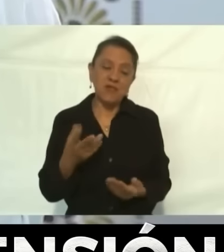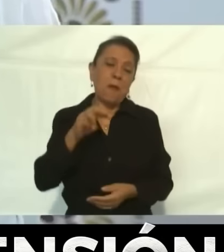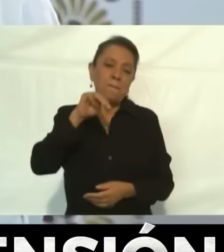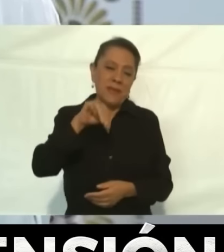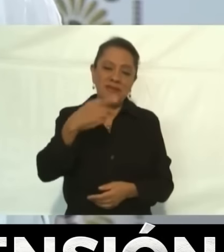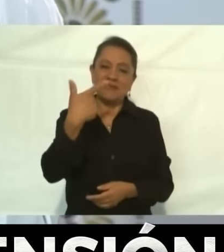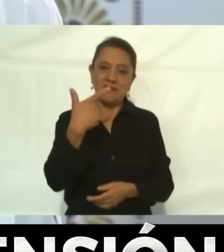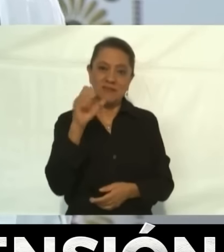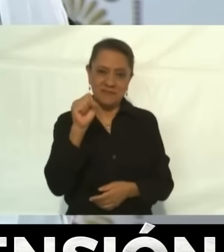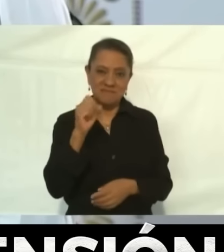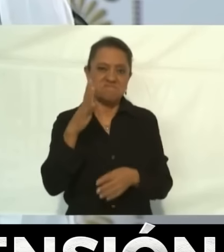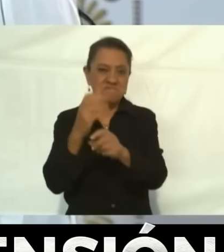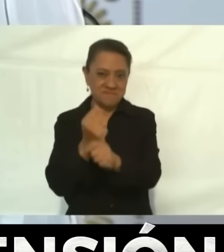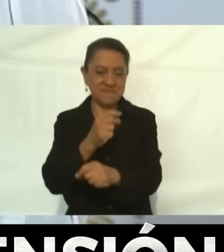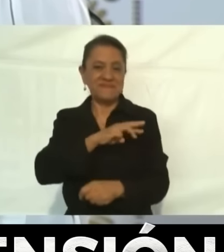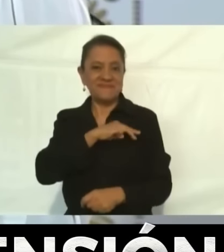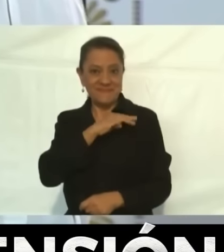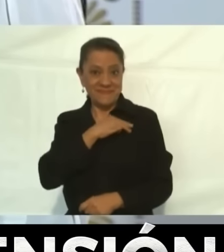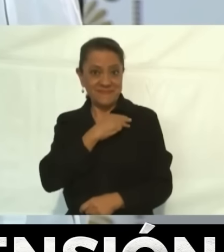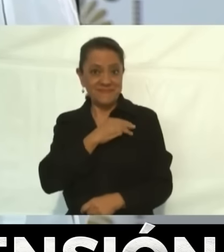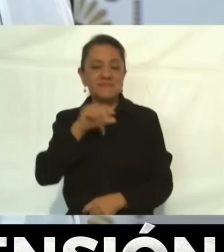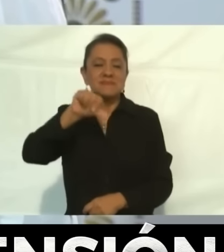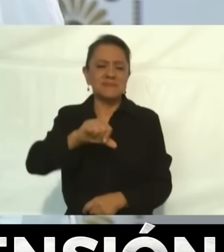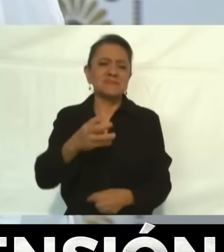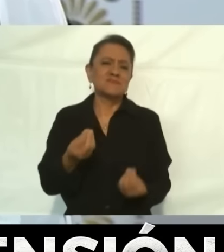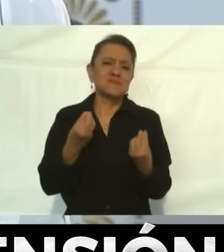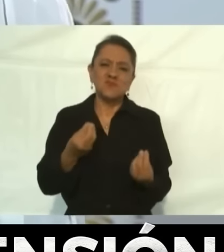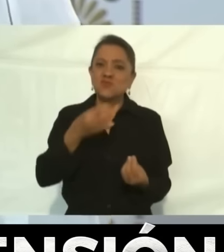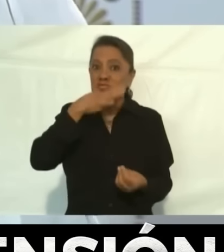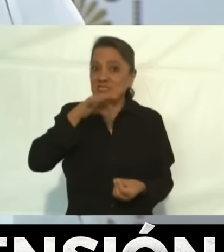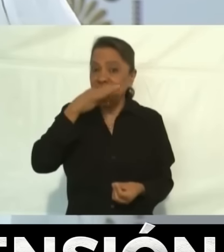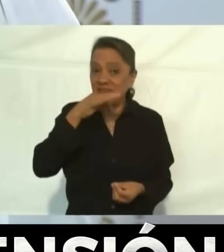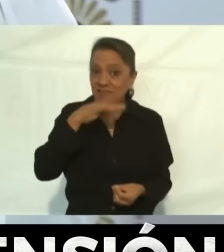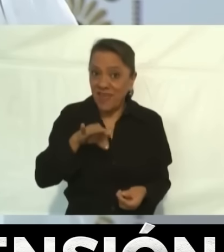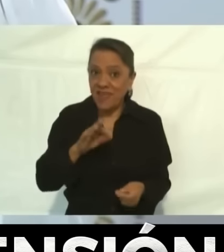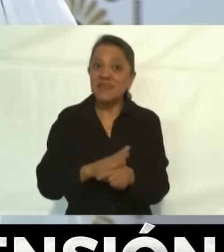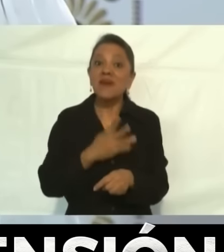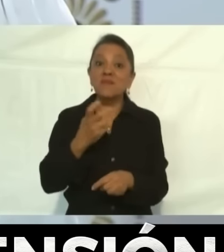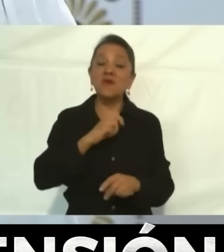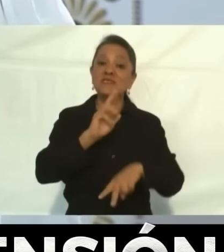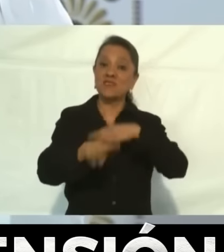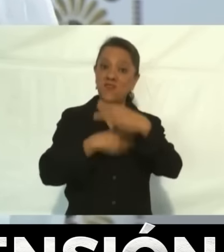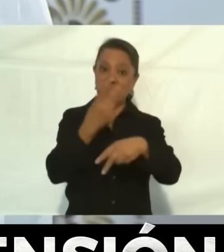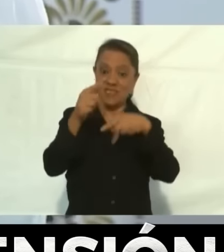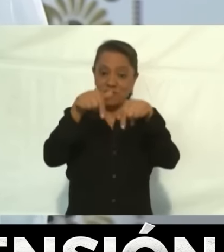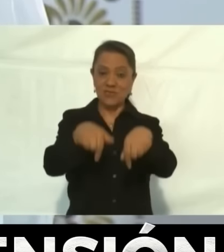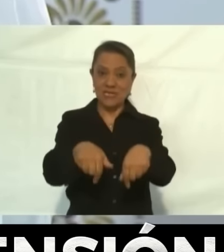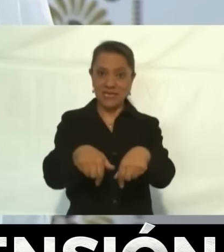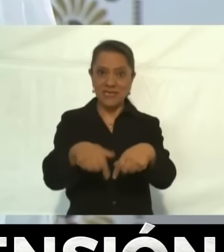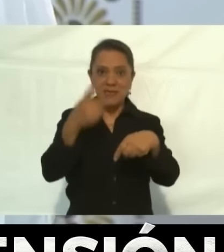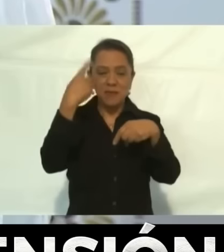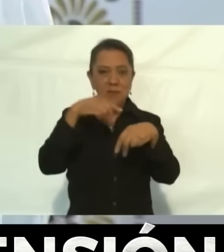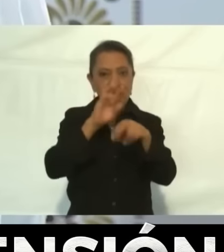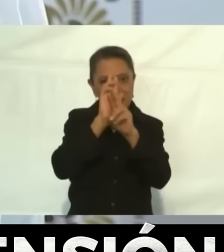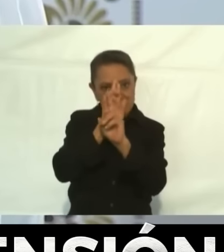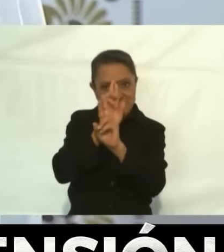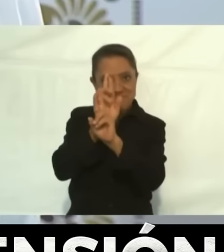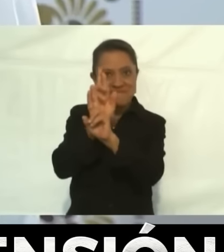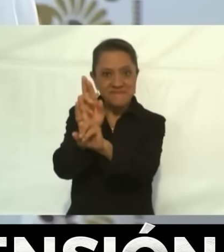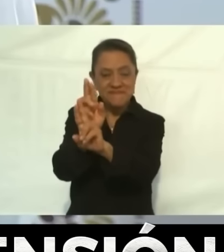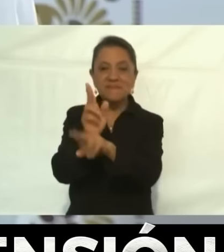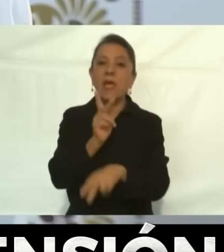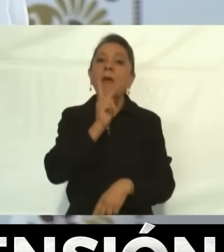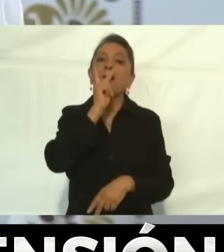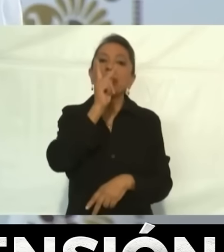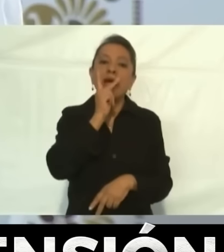mucho que celebrar. Y hoy venimos aquí a honrar la palabra que se